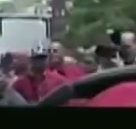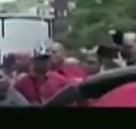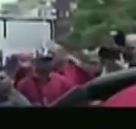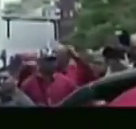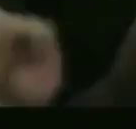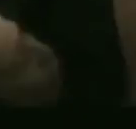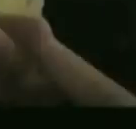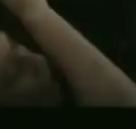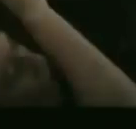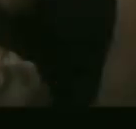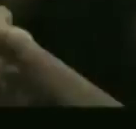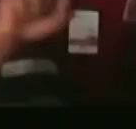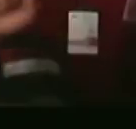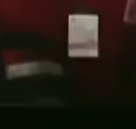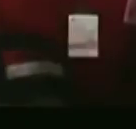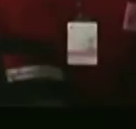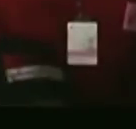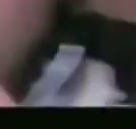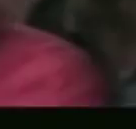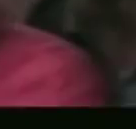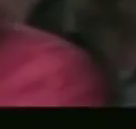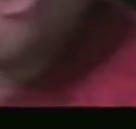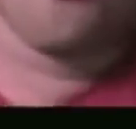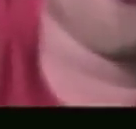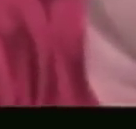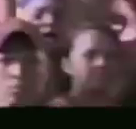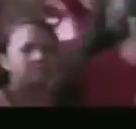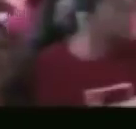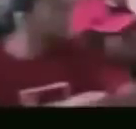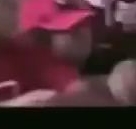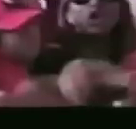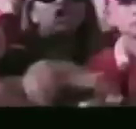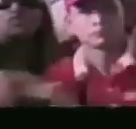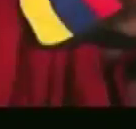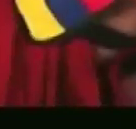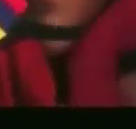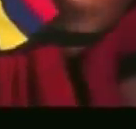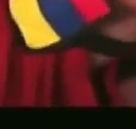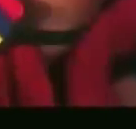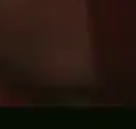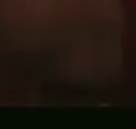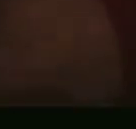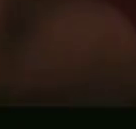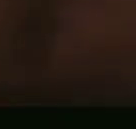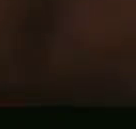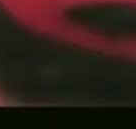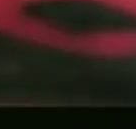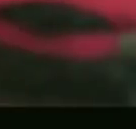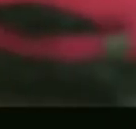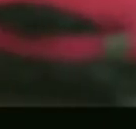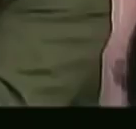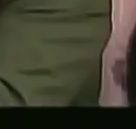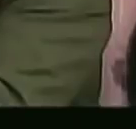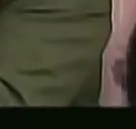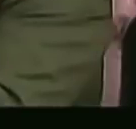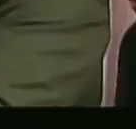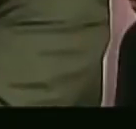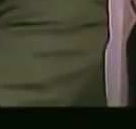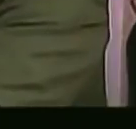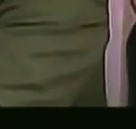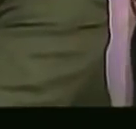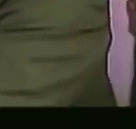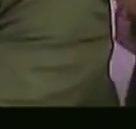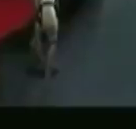Venezuela indetenible, y con ello seguimos demostrando que la revolución avanza incansablemente de la